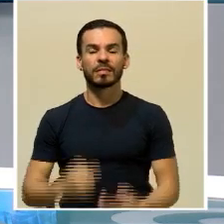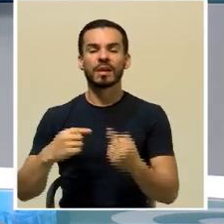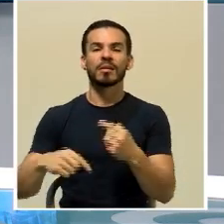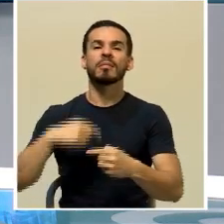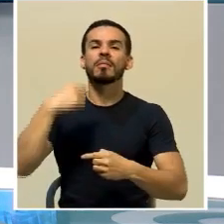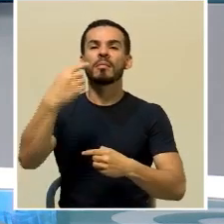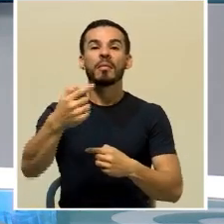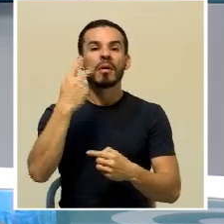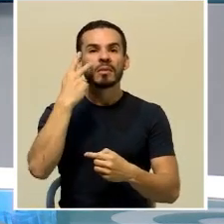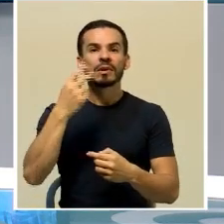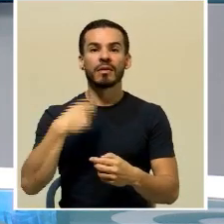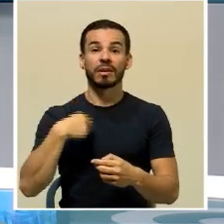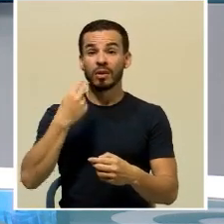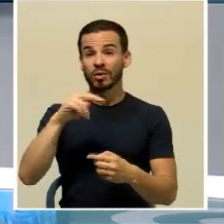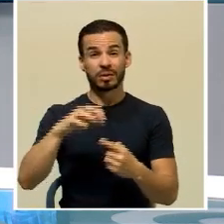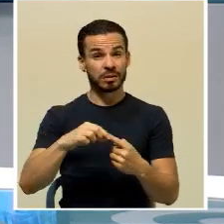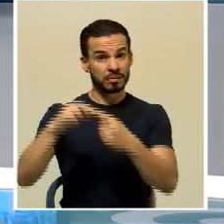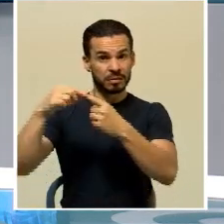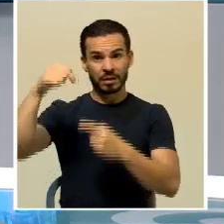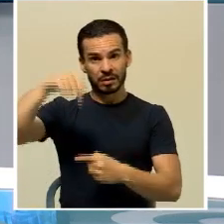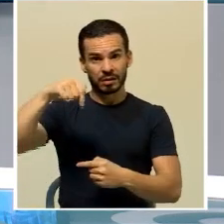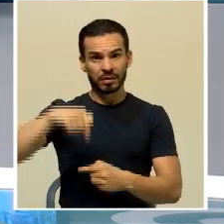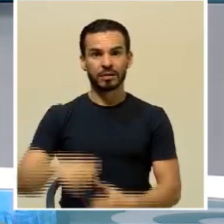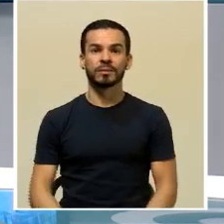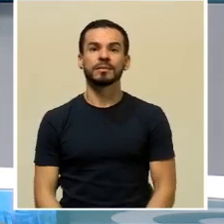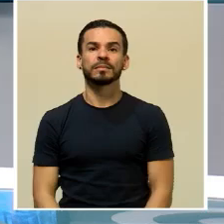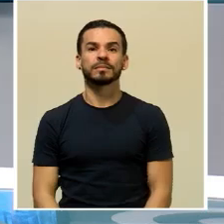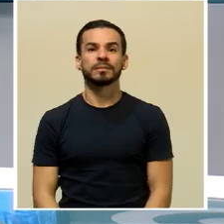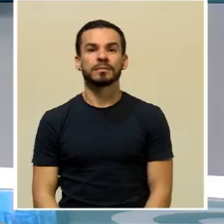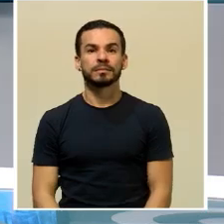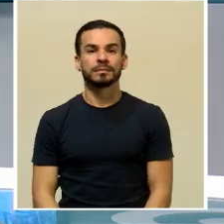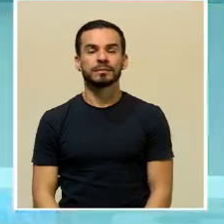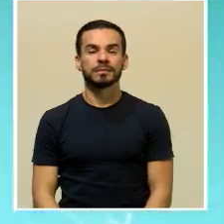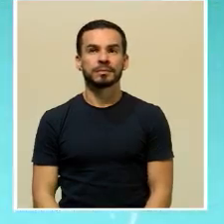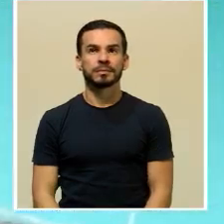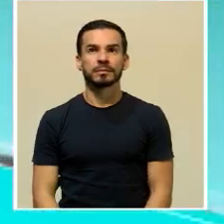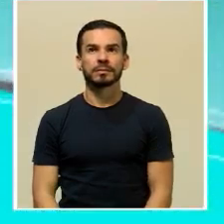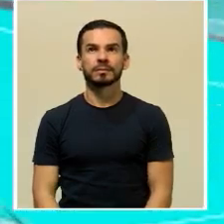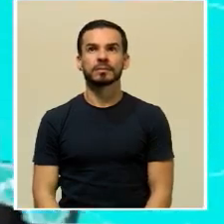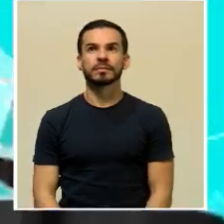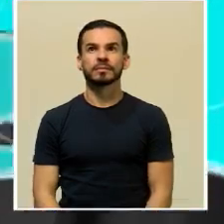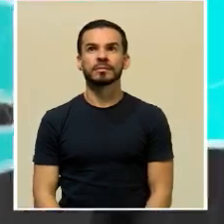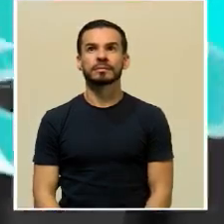Vayamos ahora a ver nuestros titulares. Adelante.